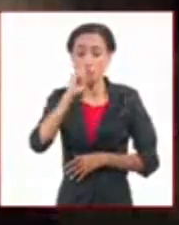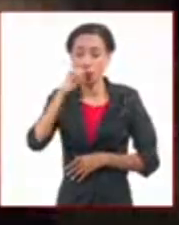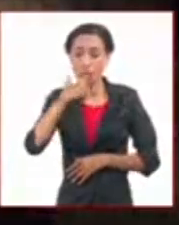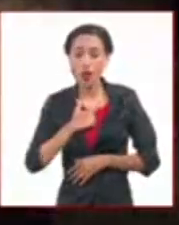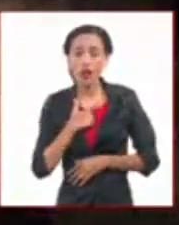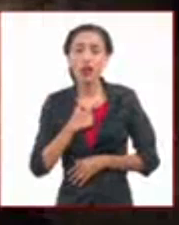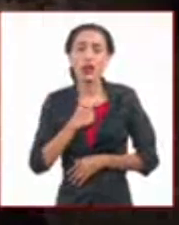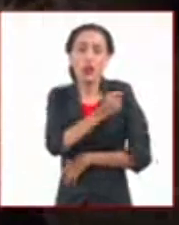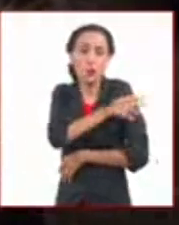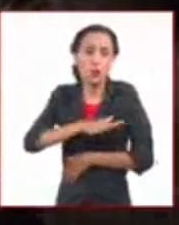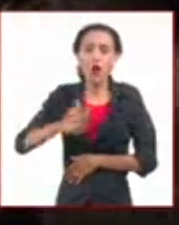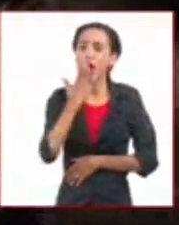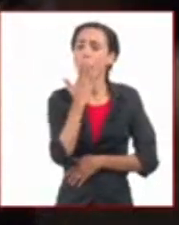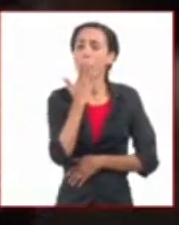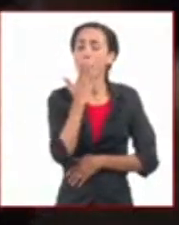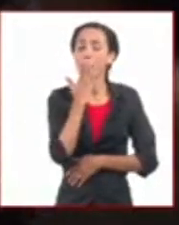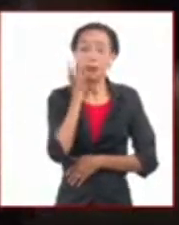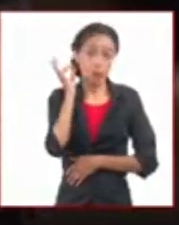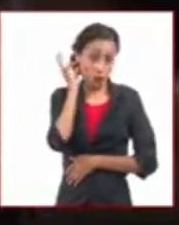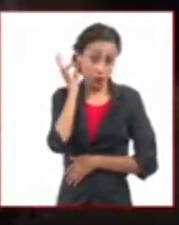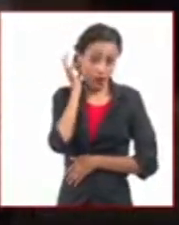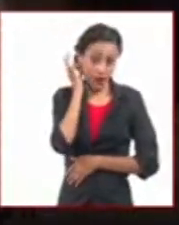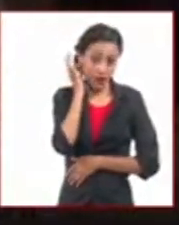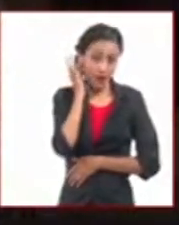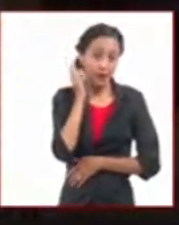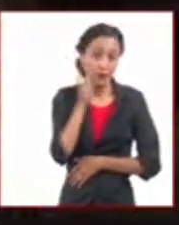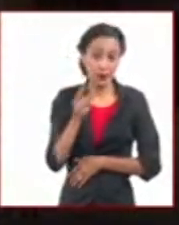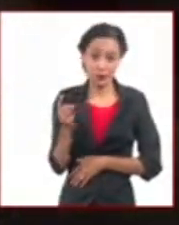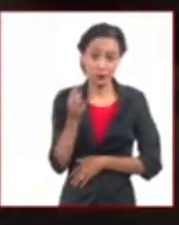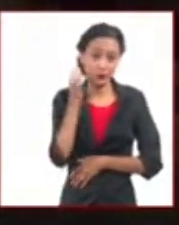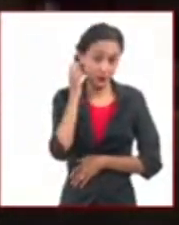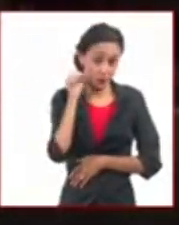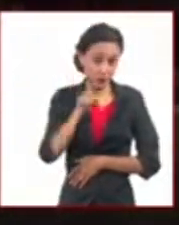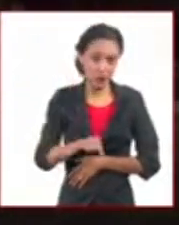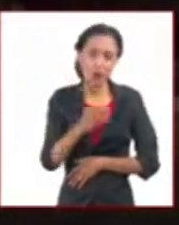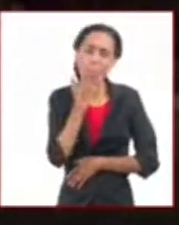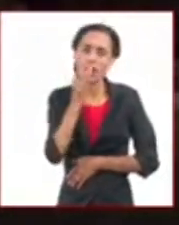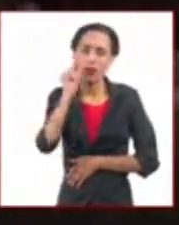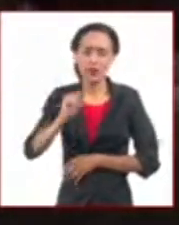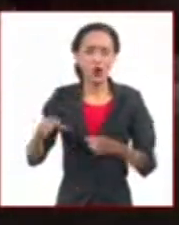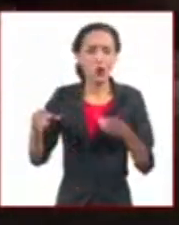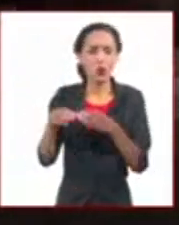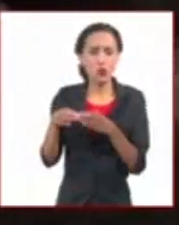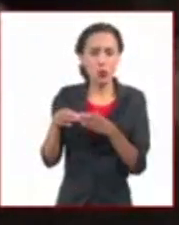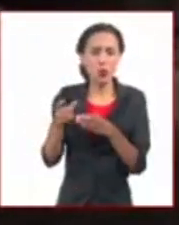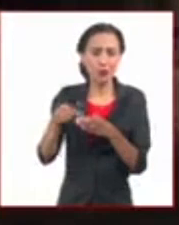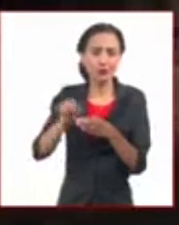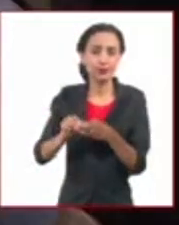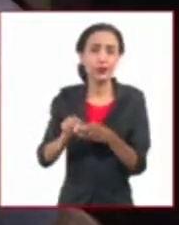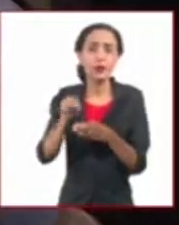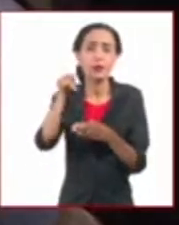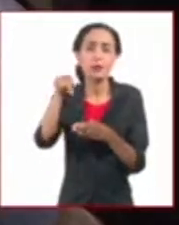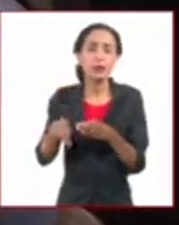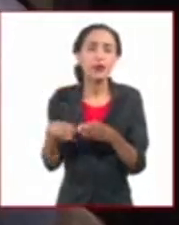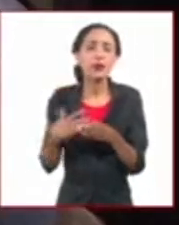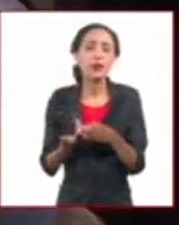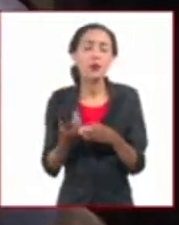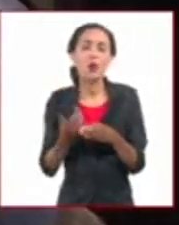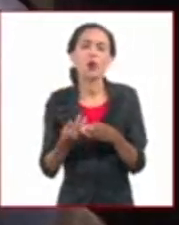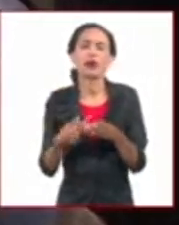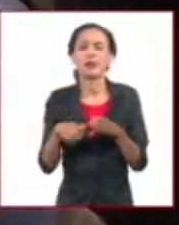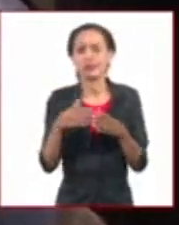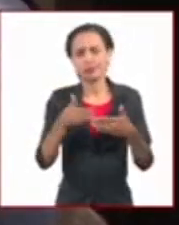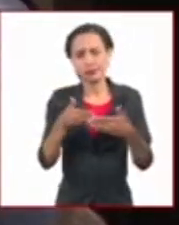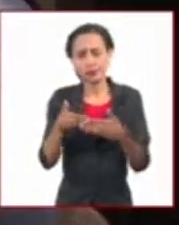raquel nemo andy chiquita indígena de la etnia huaorani y entidad conformada por 22